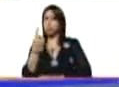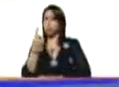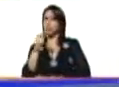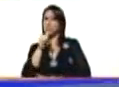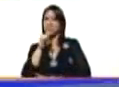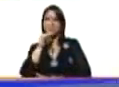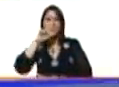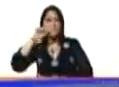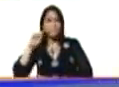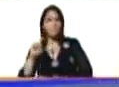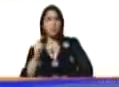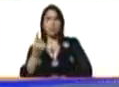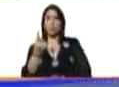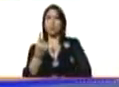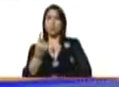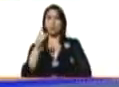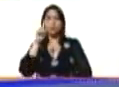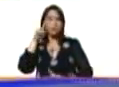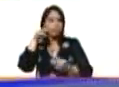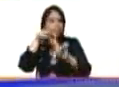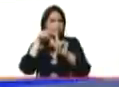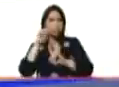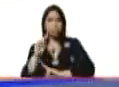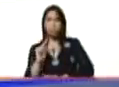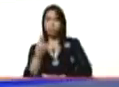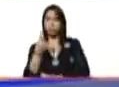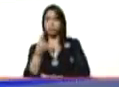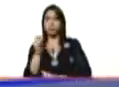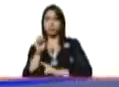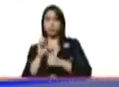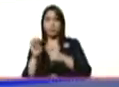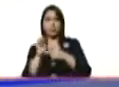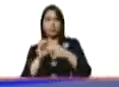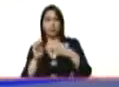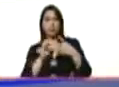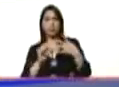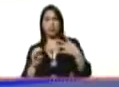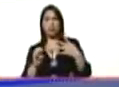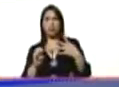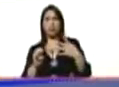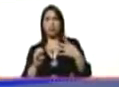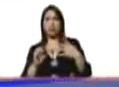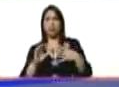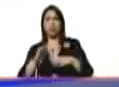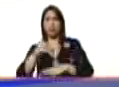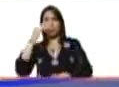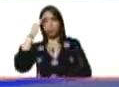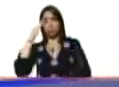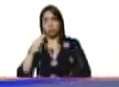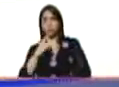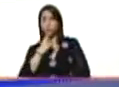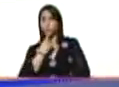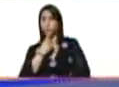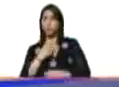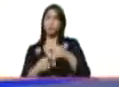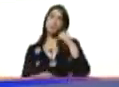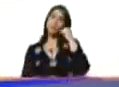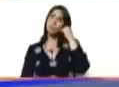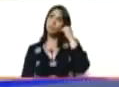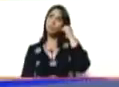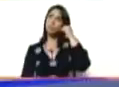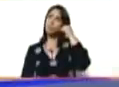prioridad. El foco de la prioridad, estratega y general en jefe, Vladimir Padrino, el foco de la prioridad.